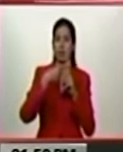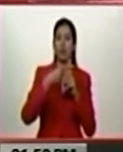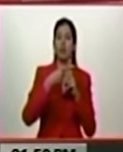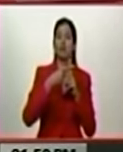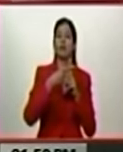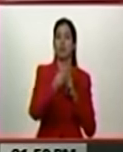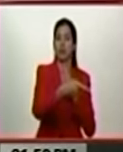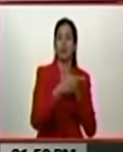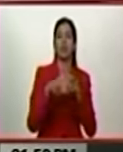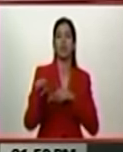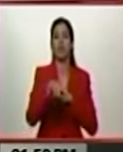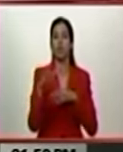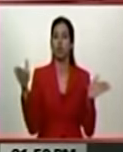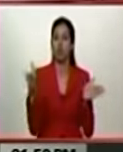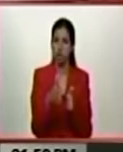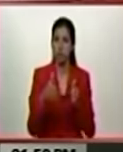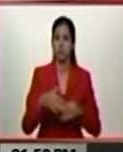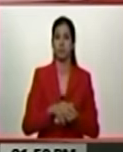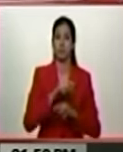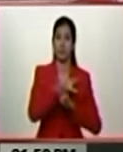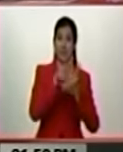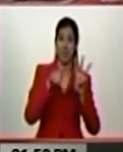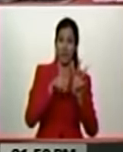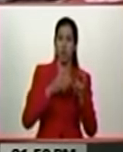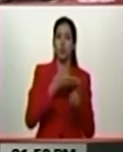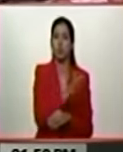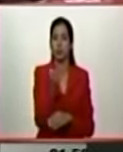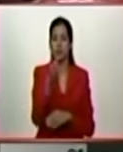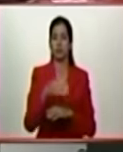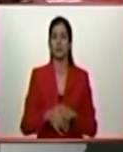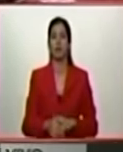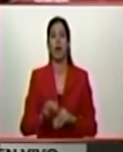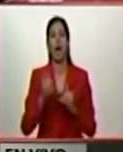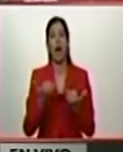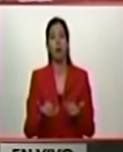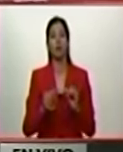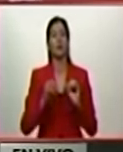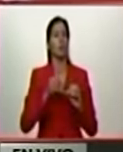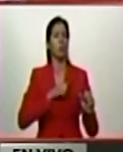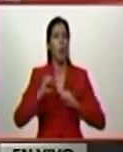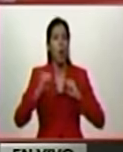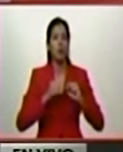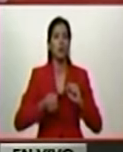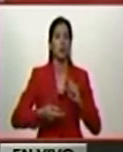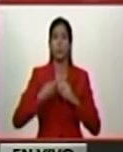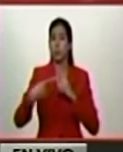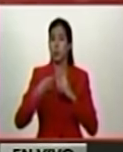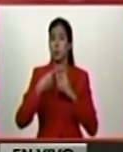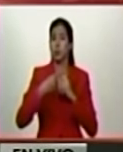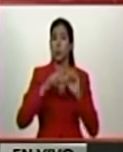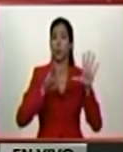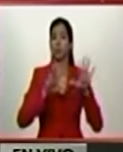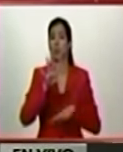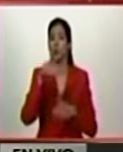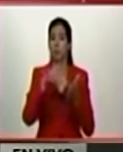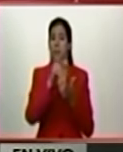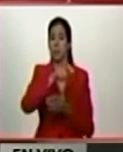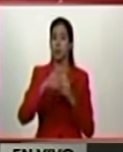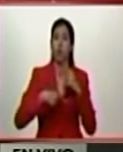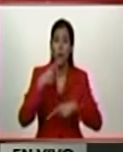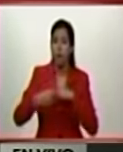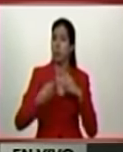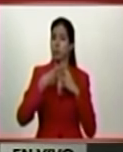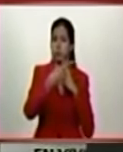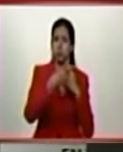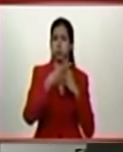Chico. Con esta ruta estaremos movilizando a 84.000 personas diariamente, y además son muchas otras